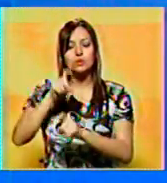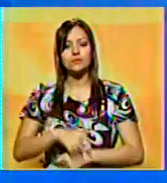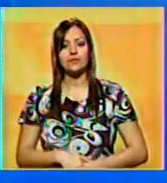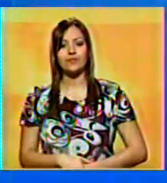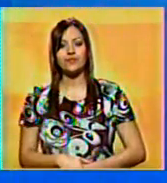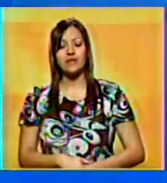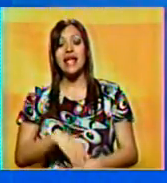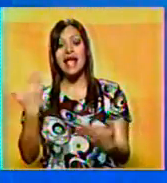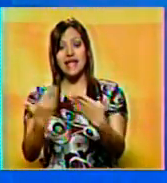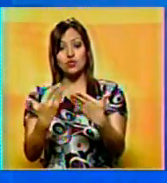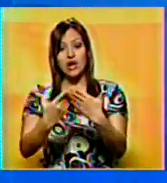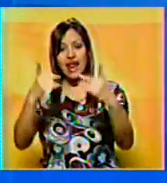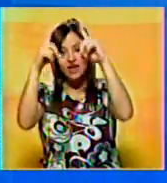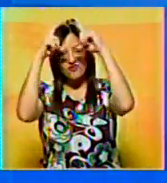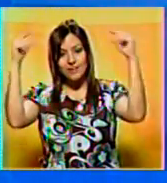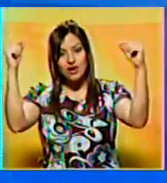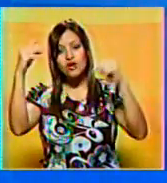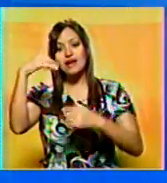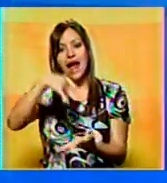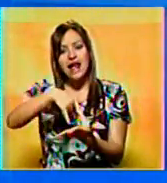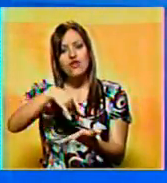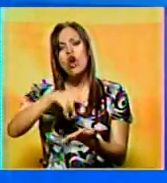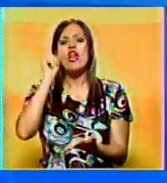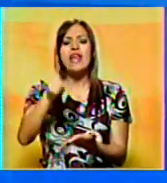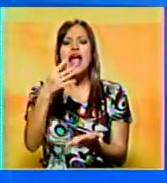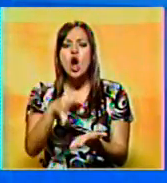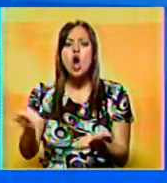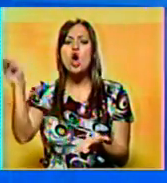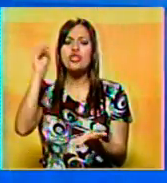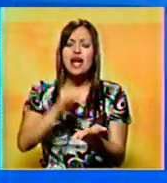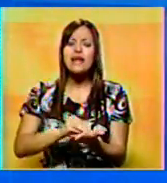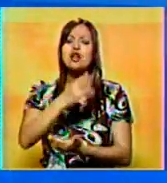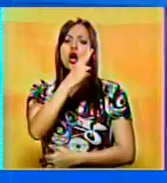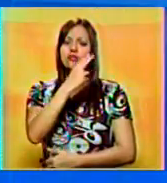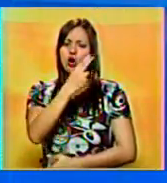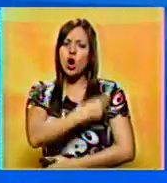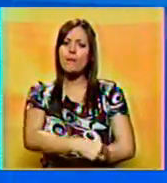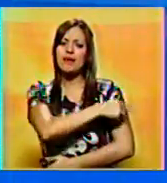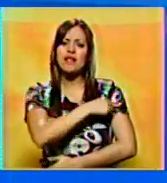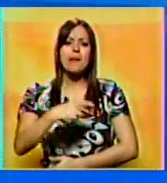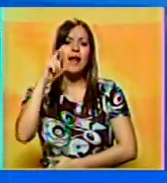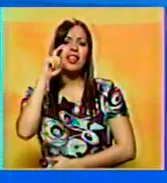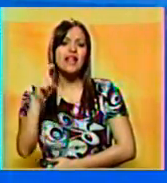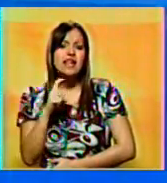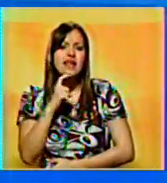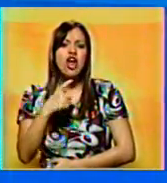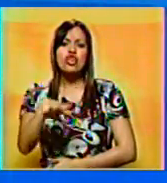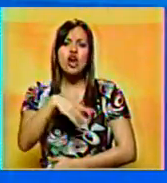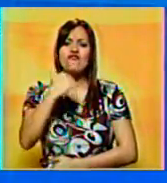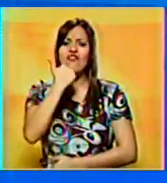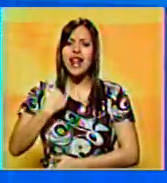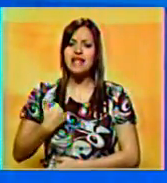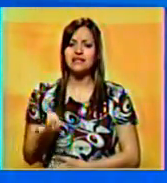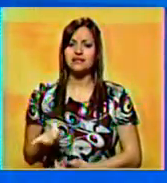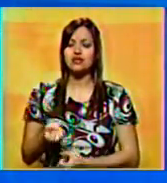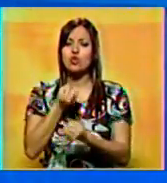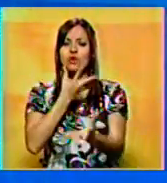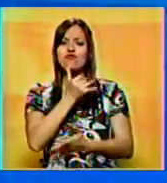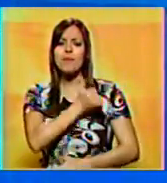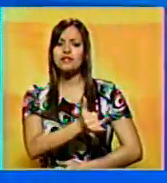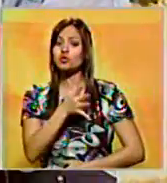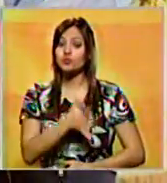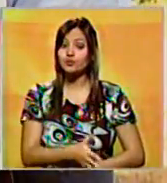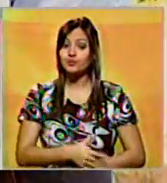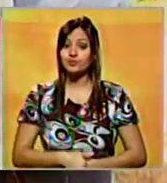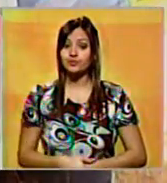el colegio de enfermeros del Estado carabo exige que sea reabierta la maternidad de la ciudad hospitalaria Enrique Tejera de valencia randolfo blanco nos cuenta